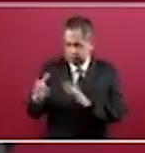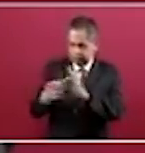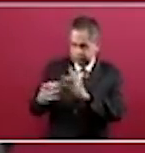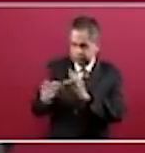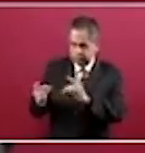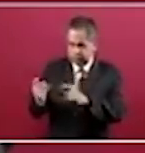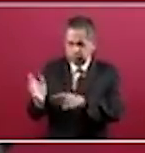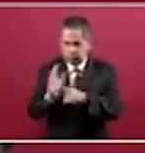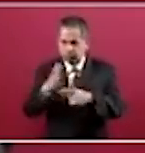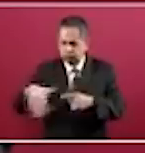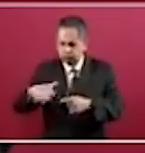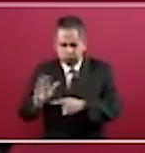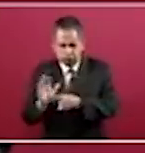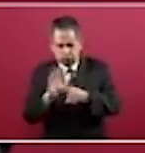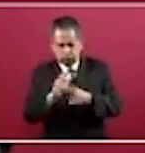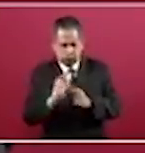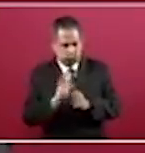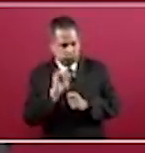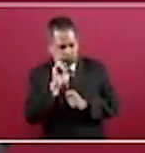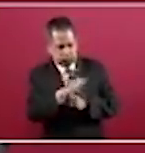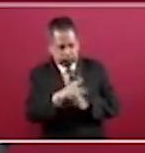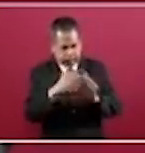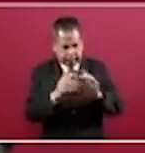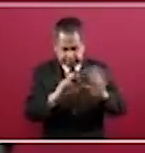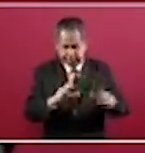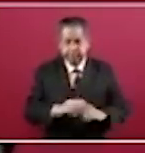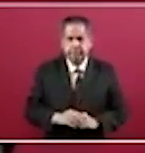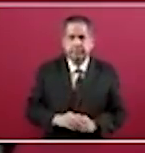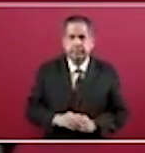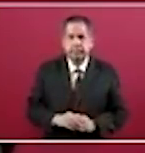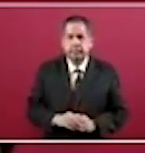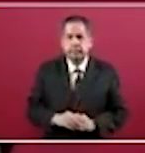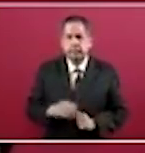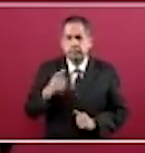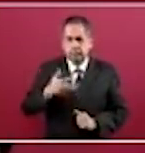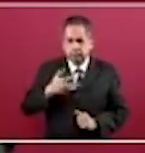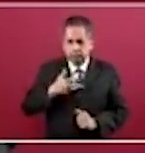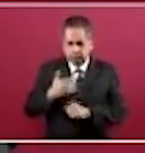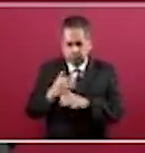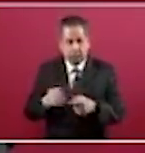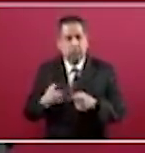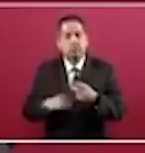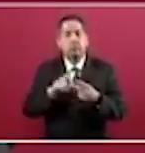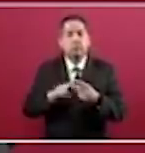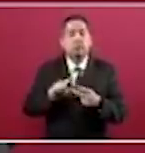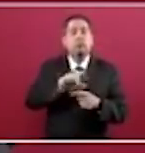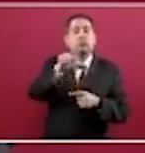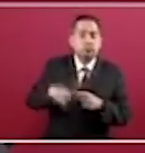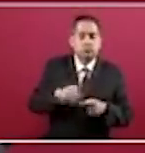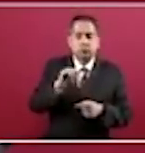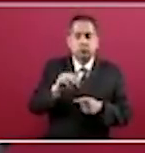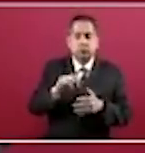lo busquemos y se los aclaremos. Tengo esa información. Que después